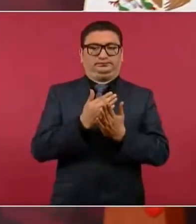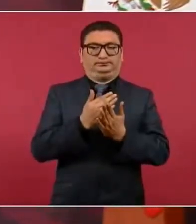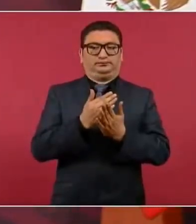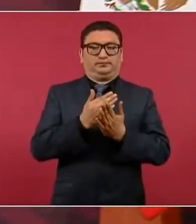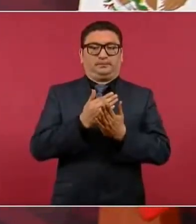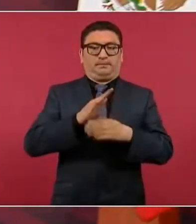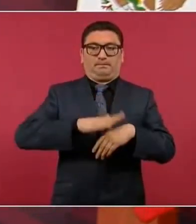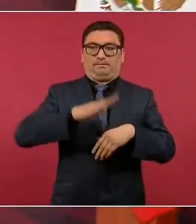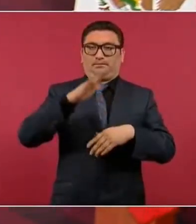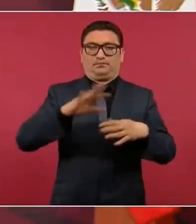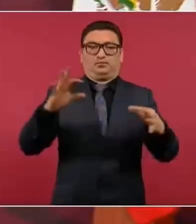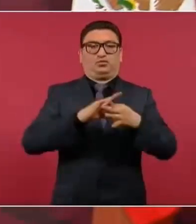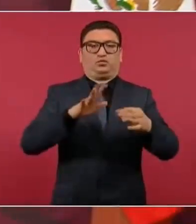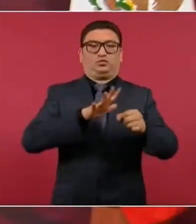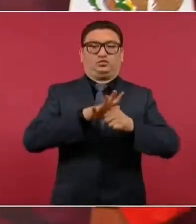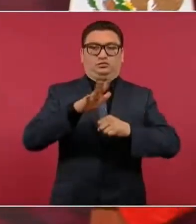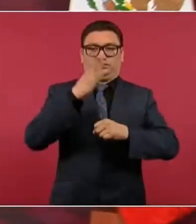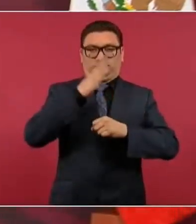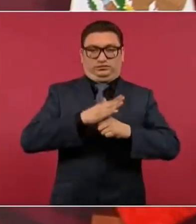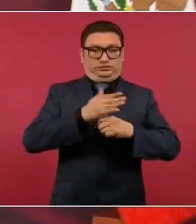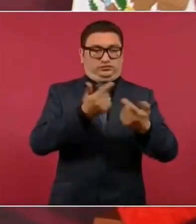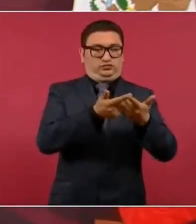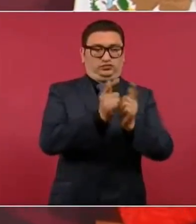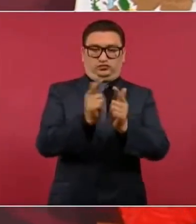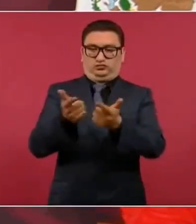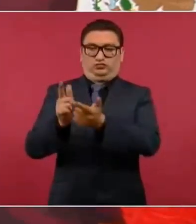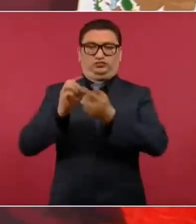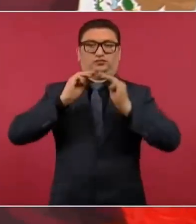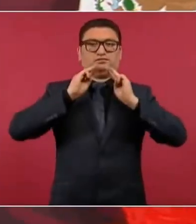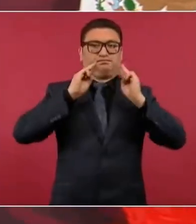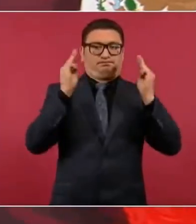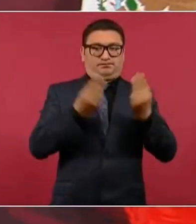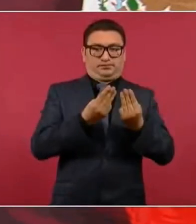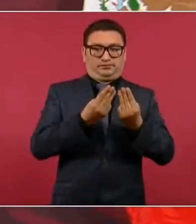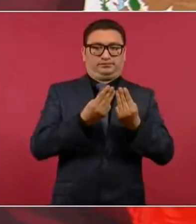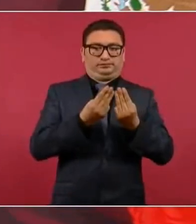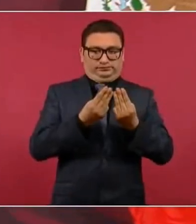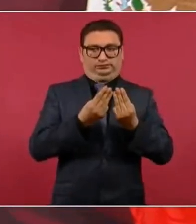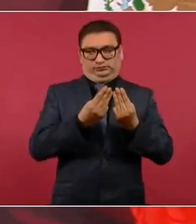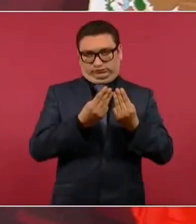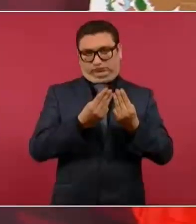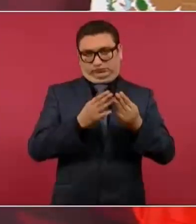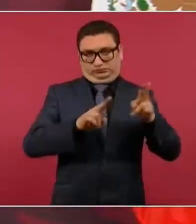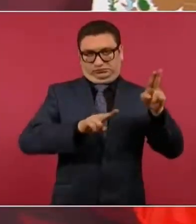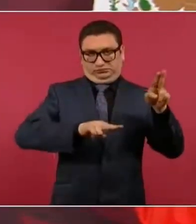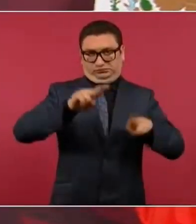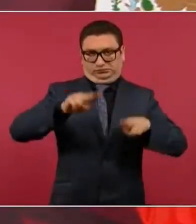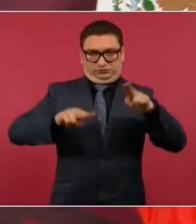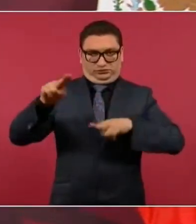más vinculados con la delincuencia organizada, un porcentaje mayor.